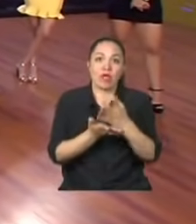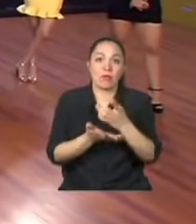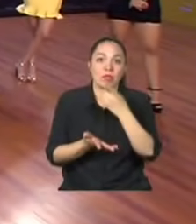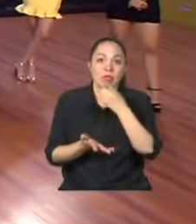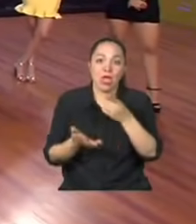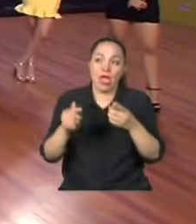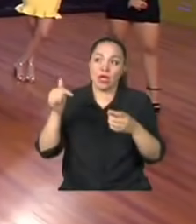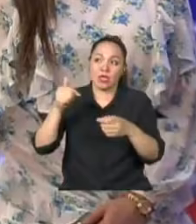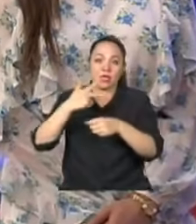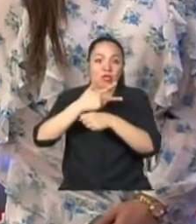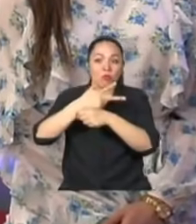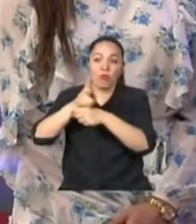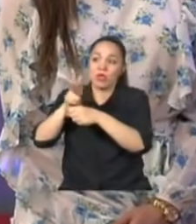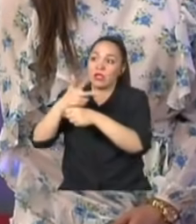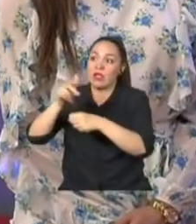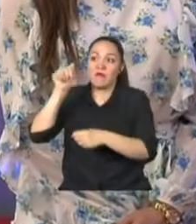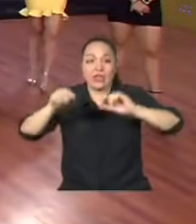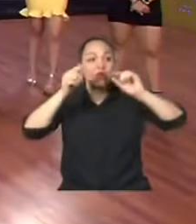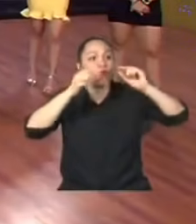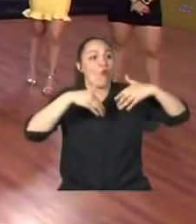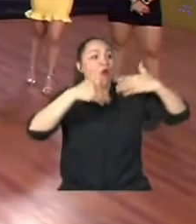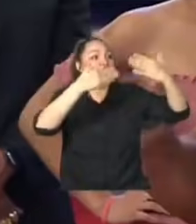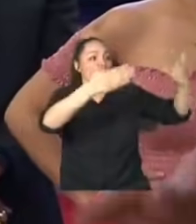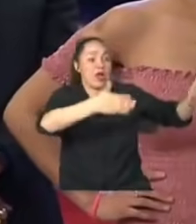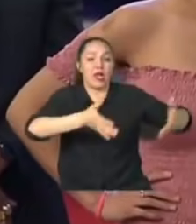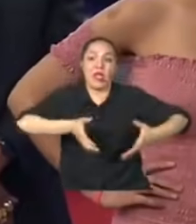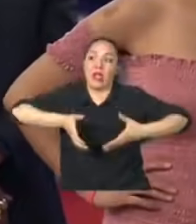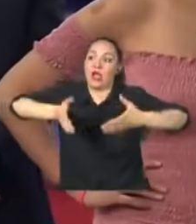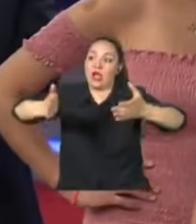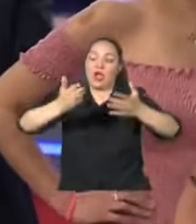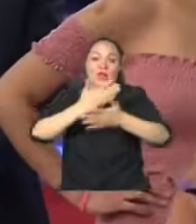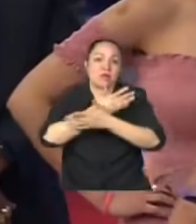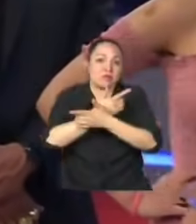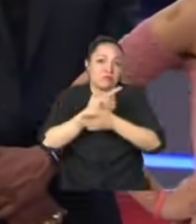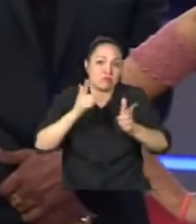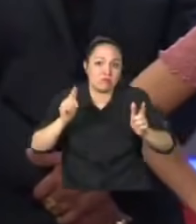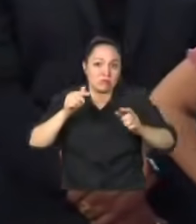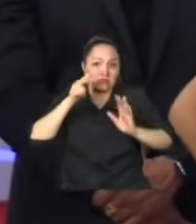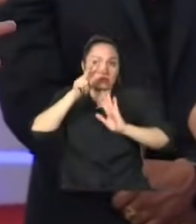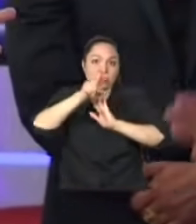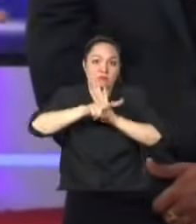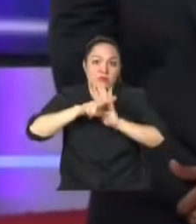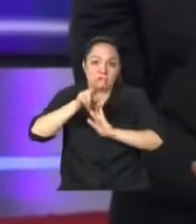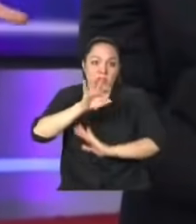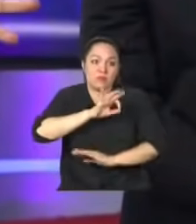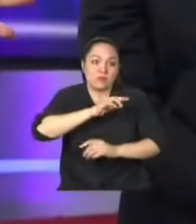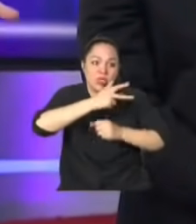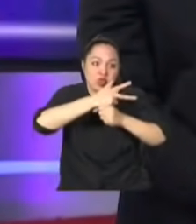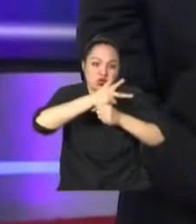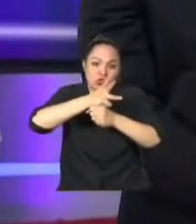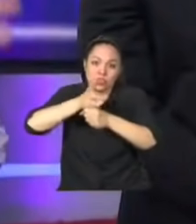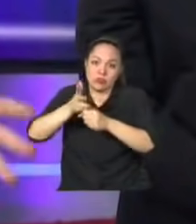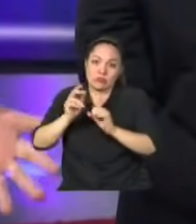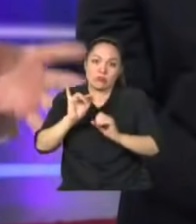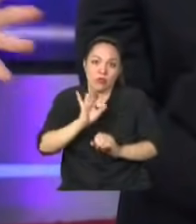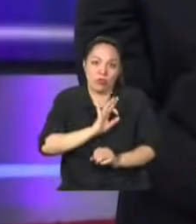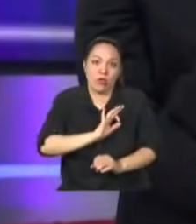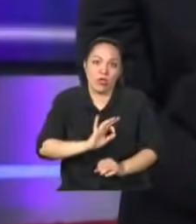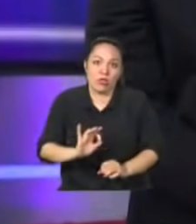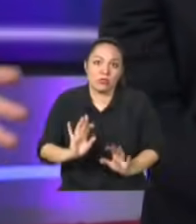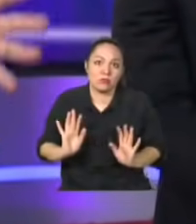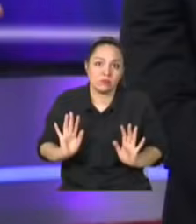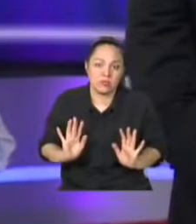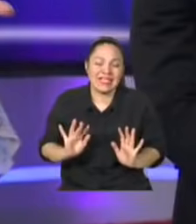grabar en el momento que quieran. Exacto. Porque quién es... Mire, no lo voy a decir públicamente. Haciendo